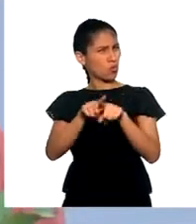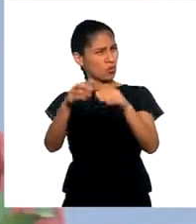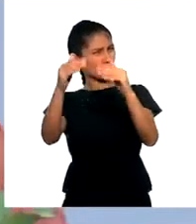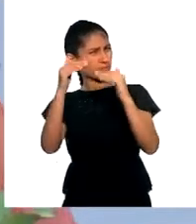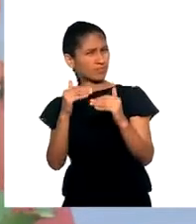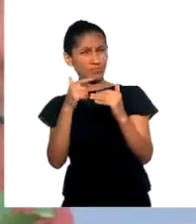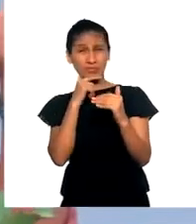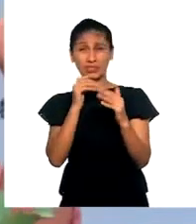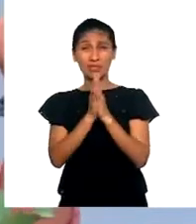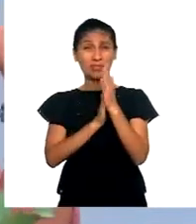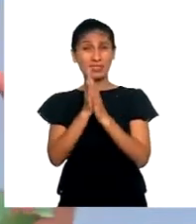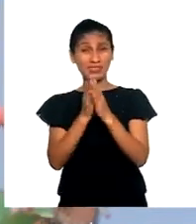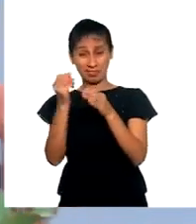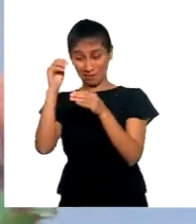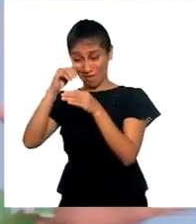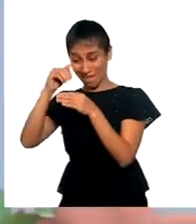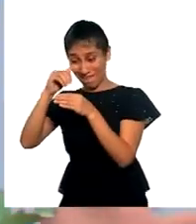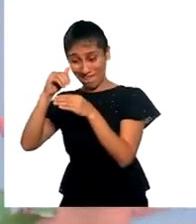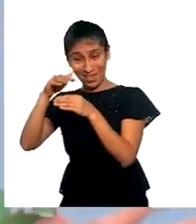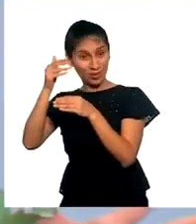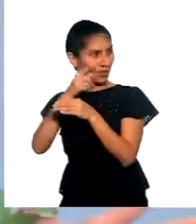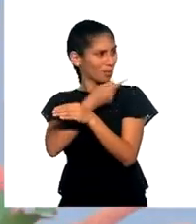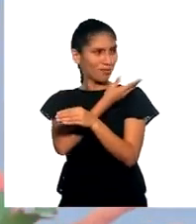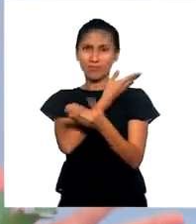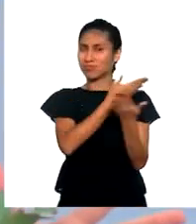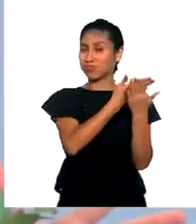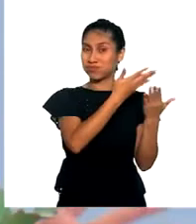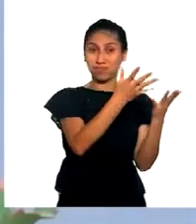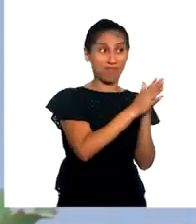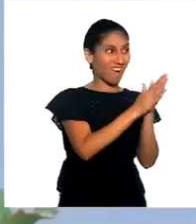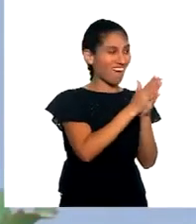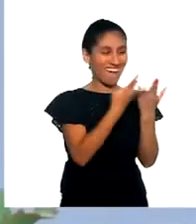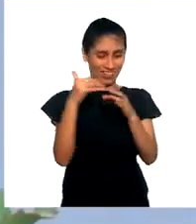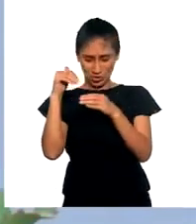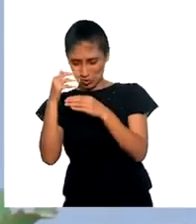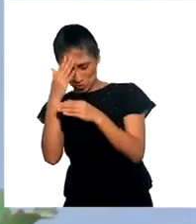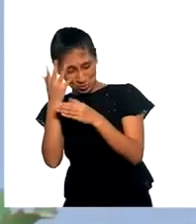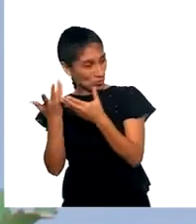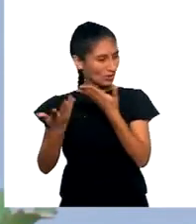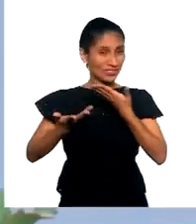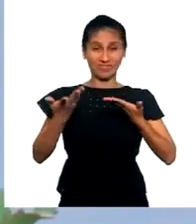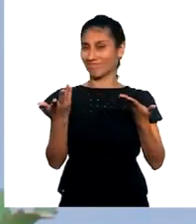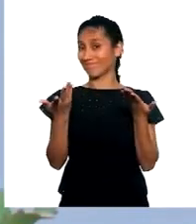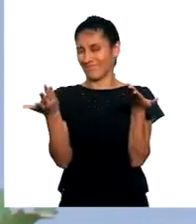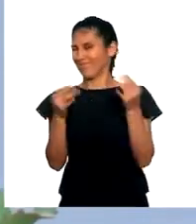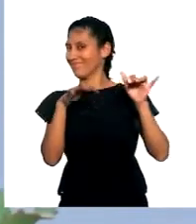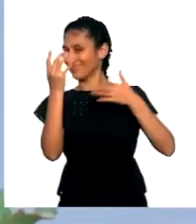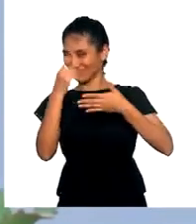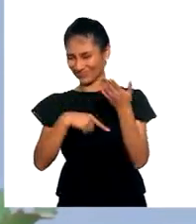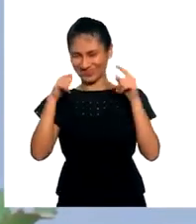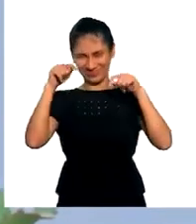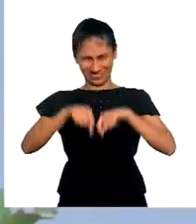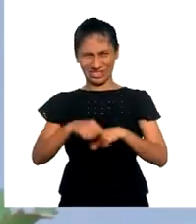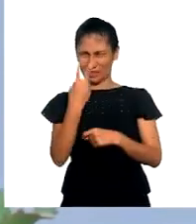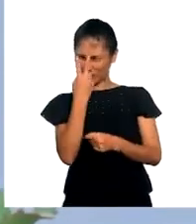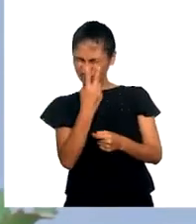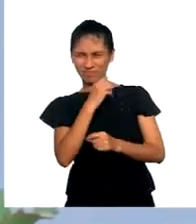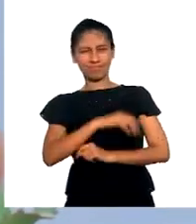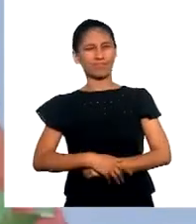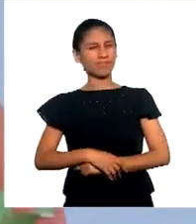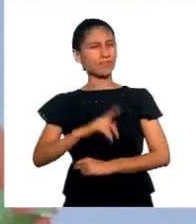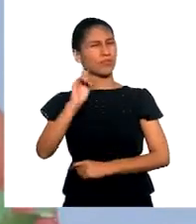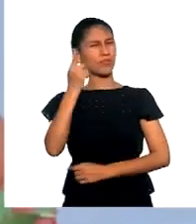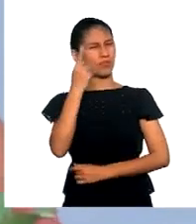tentaciones están a la orden del día creo que es momento de investigar empecemos tratando de comprender